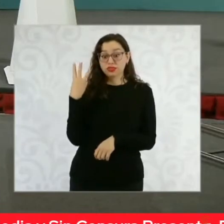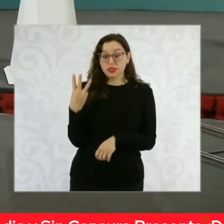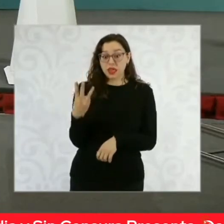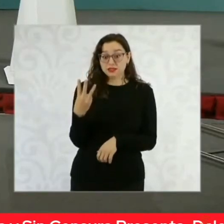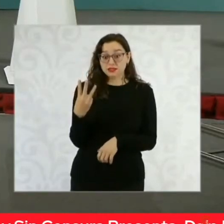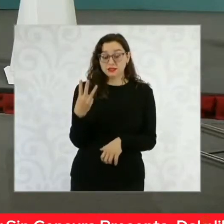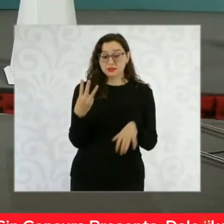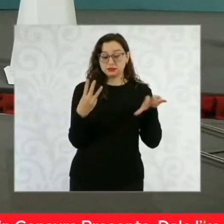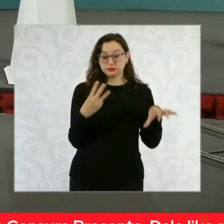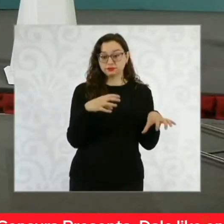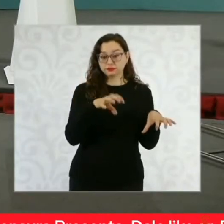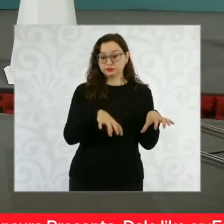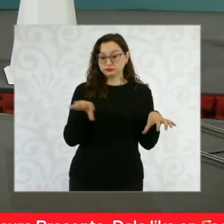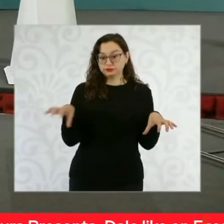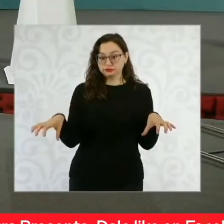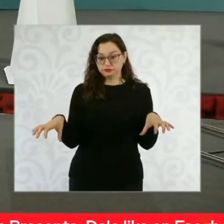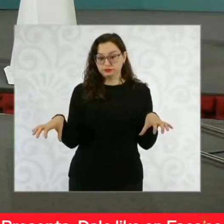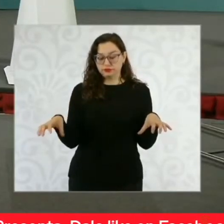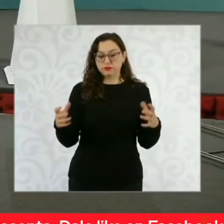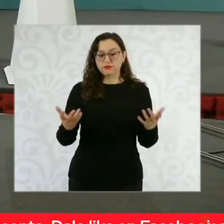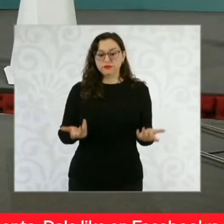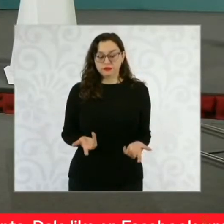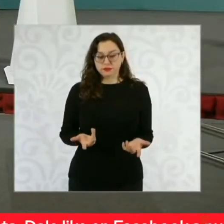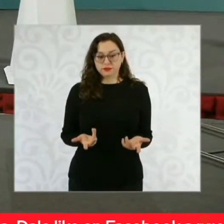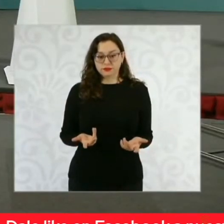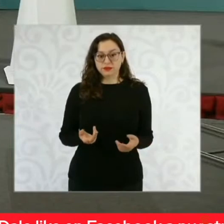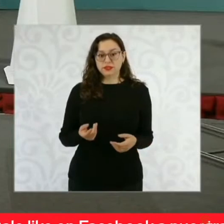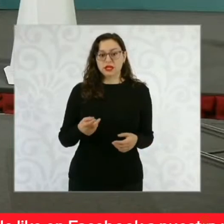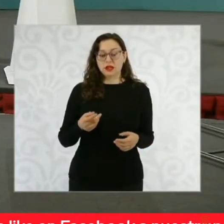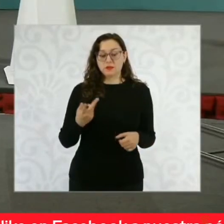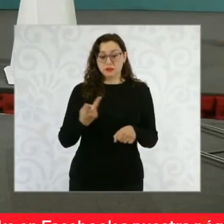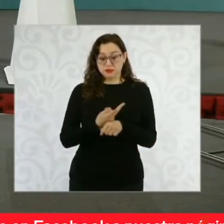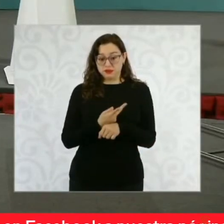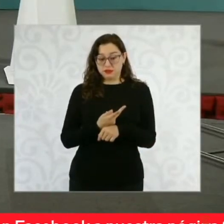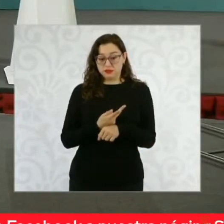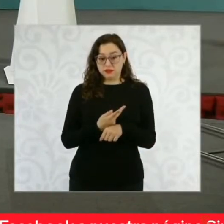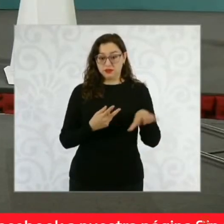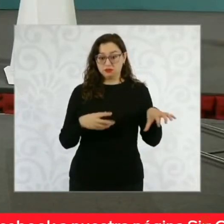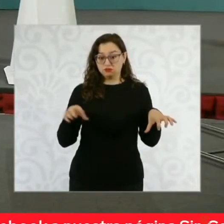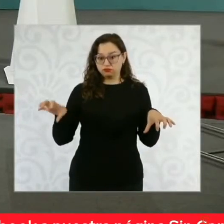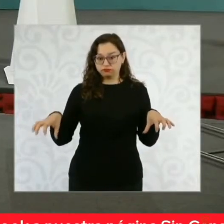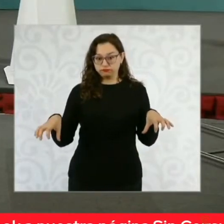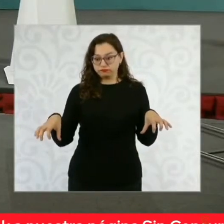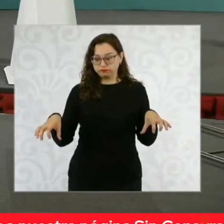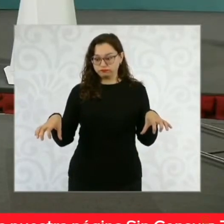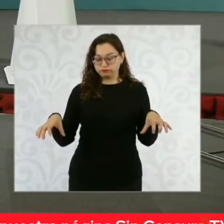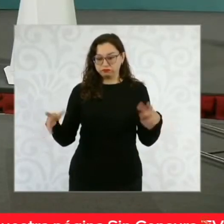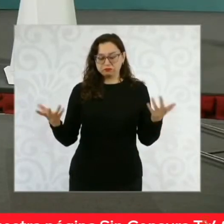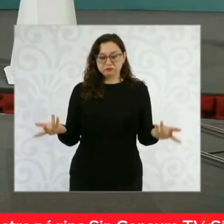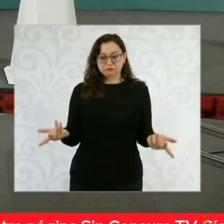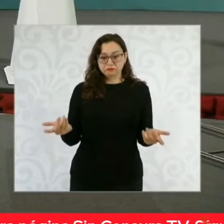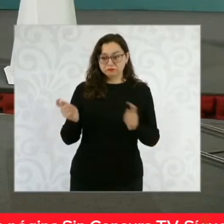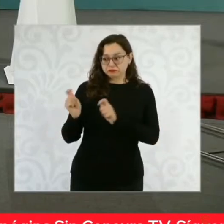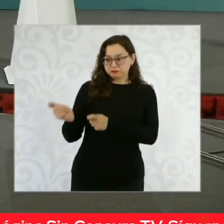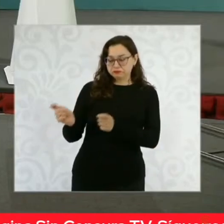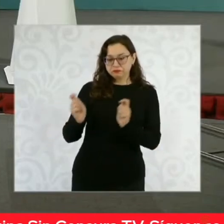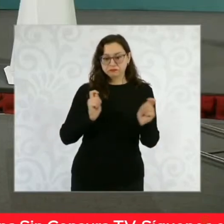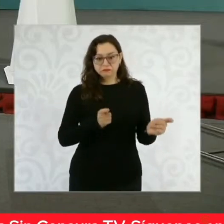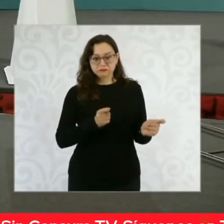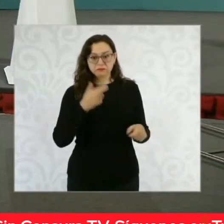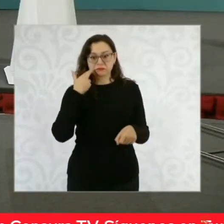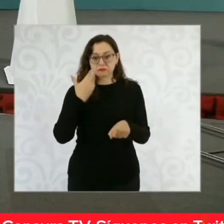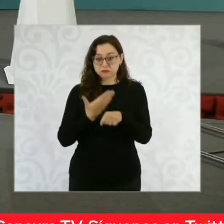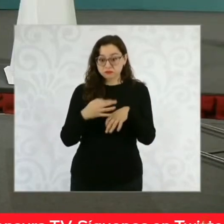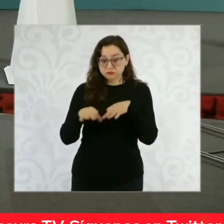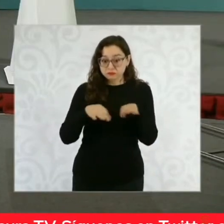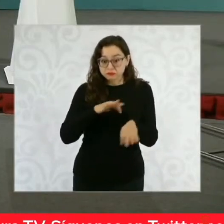empresarial y la dirección sectorial de trabajadores. Estas 2 no tienen funciones sustantivas ni tienen responsabilidad.